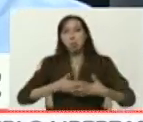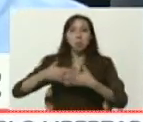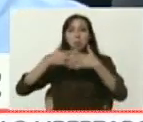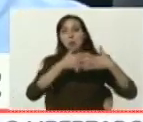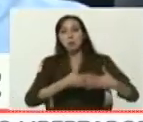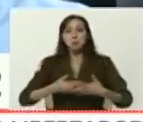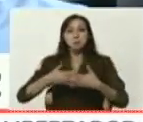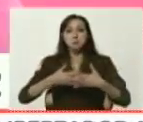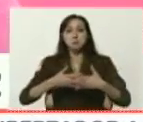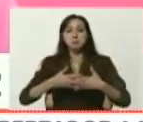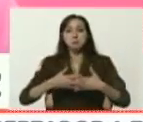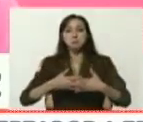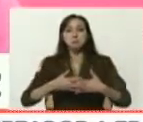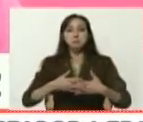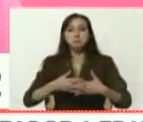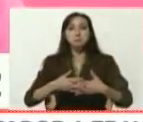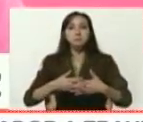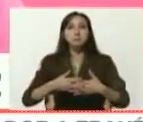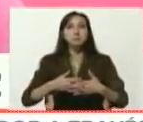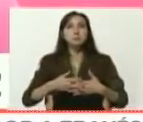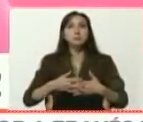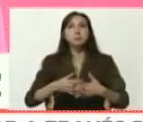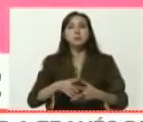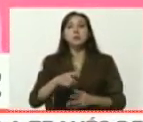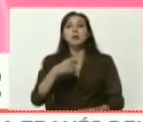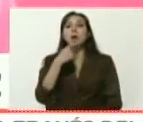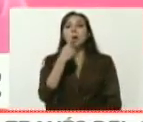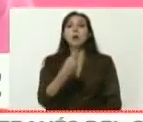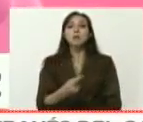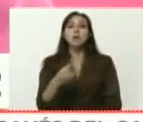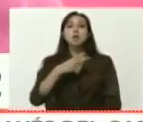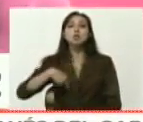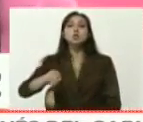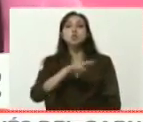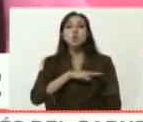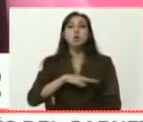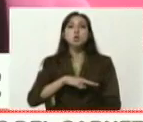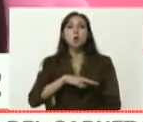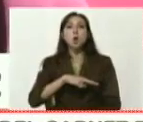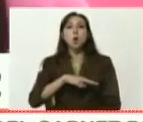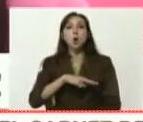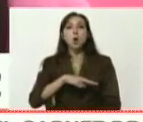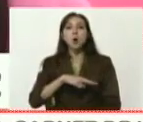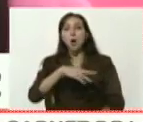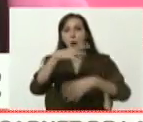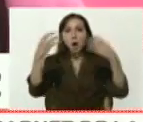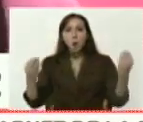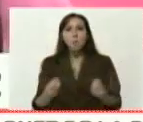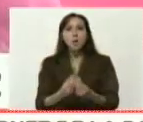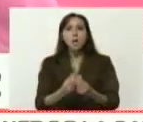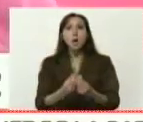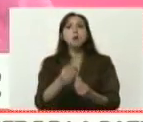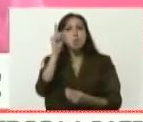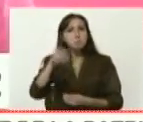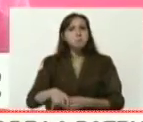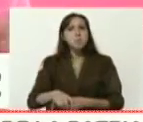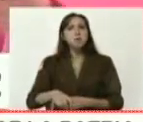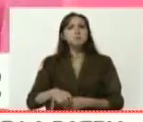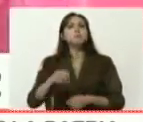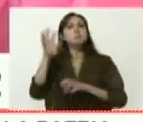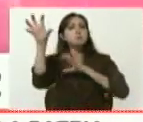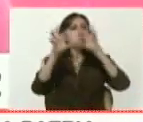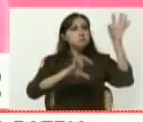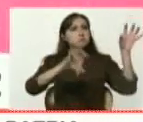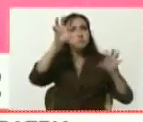Y yo le decía que estuvimos acompañados con la reunión de cancilleres del Movimiento de Países No Alineados, basado